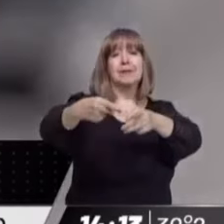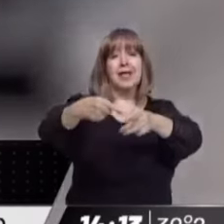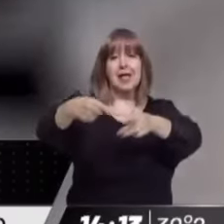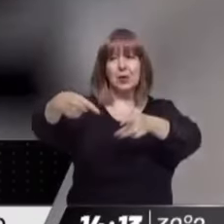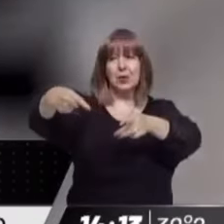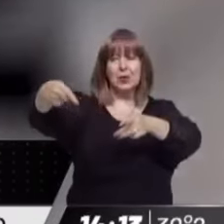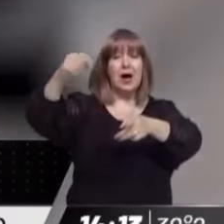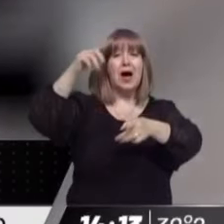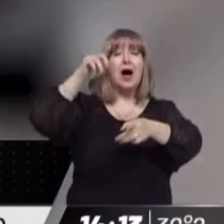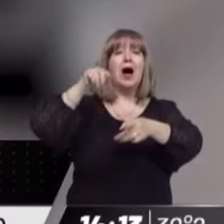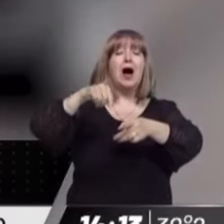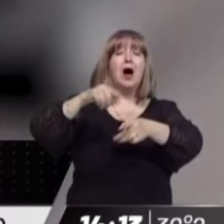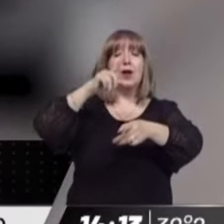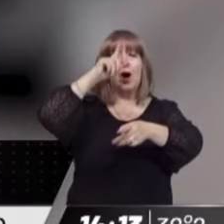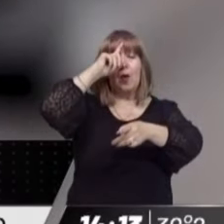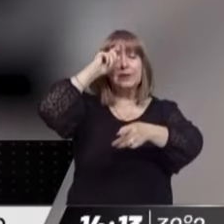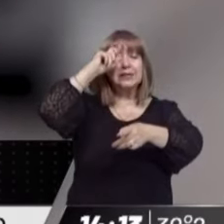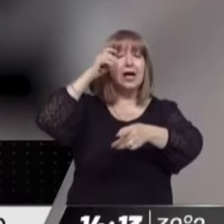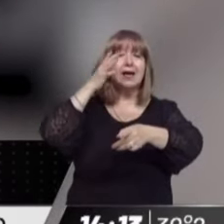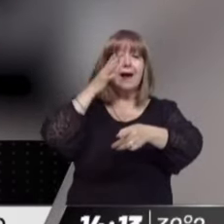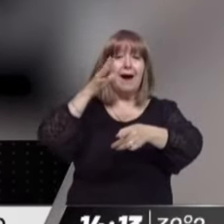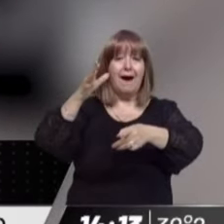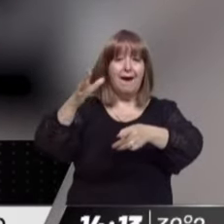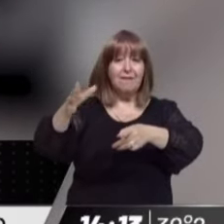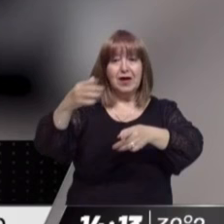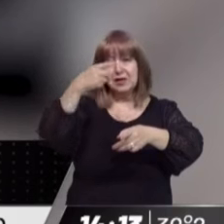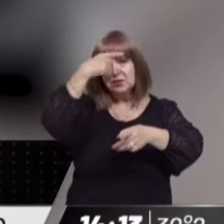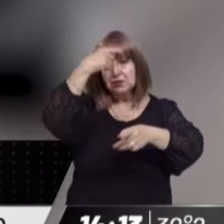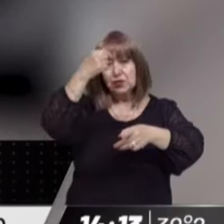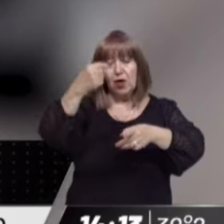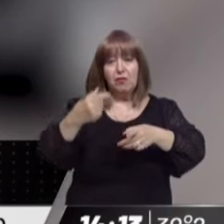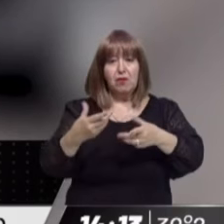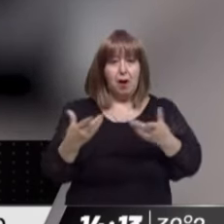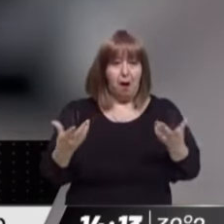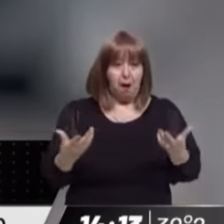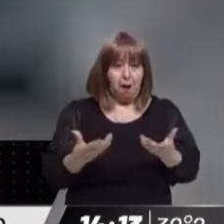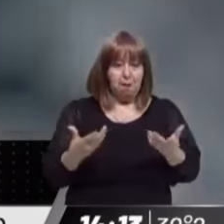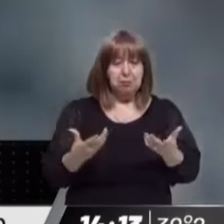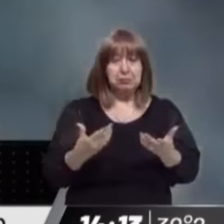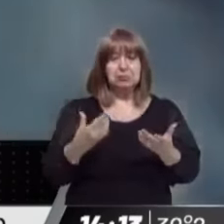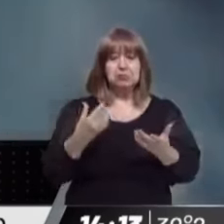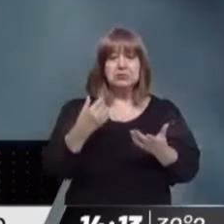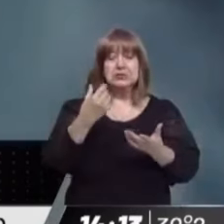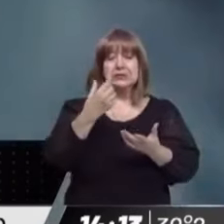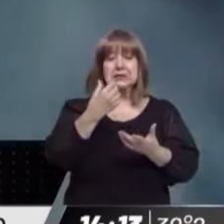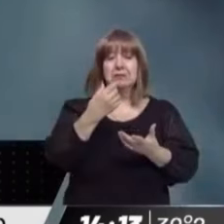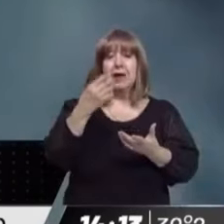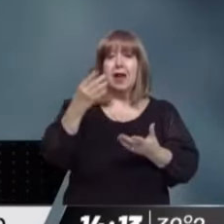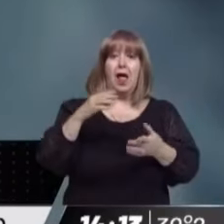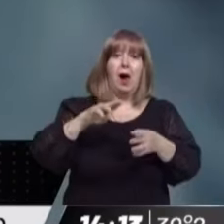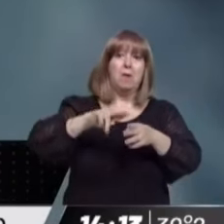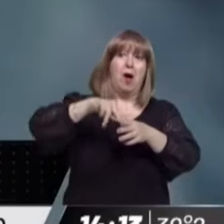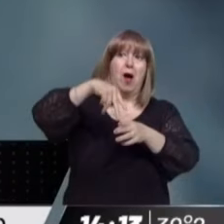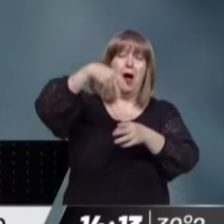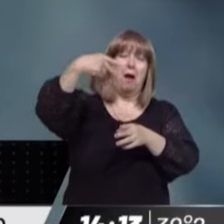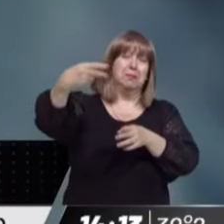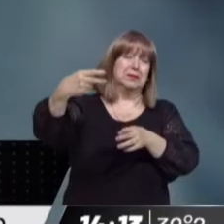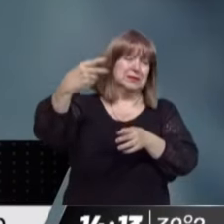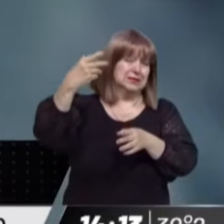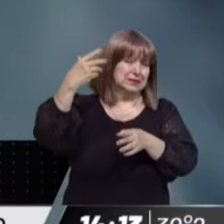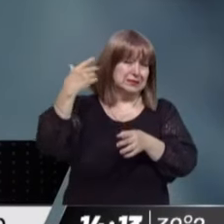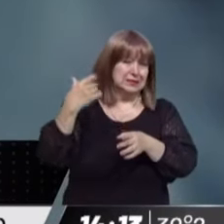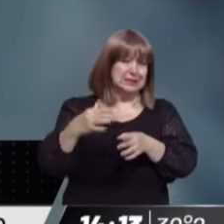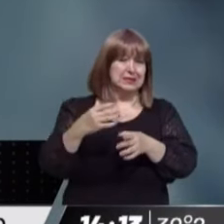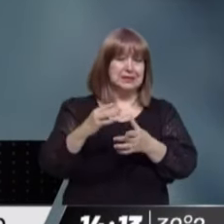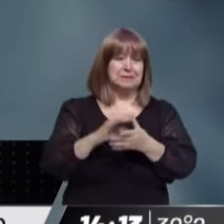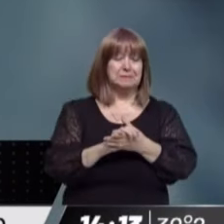el accidente nuestro de cada día, pero en este caso con estas consecuencias. Mirá cómo quedó el parabrisas, el auto prácticamente, que sumamente no debe tener grave.